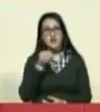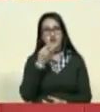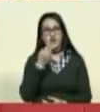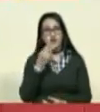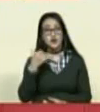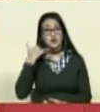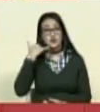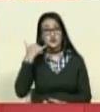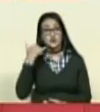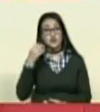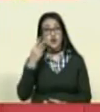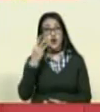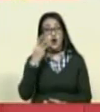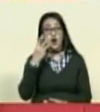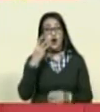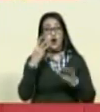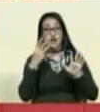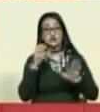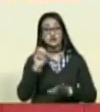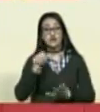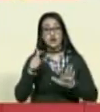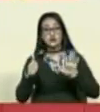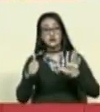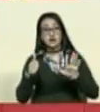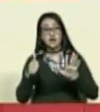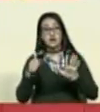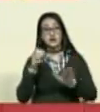mismo. 806,